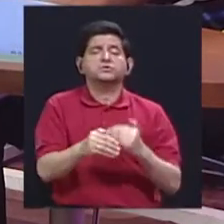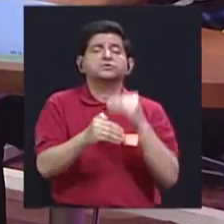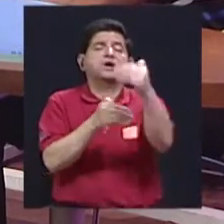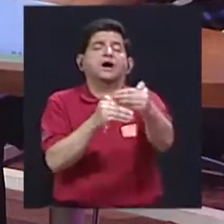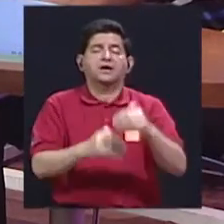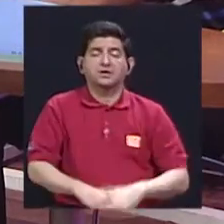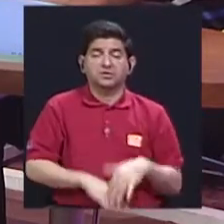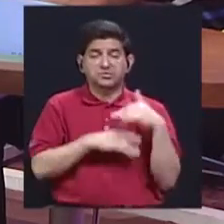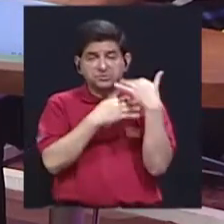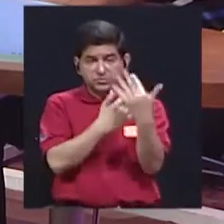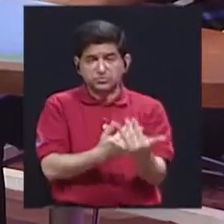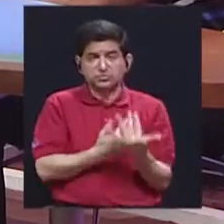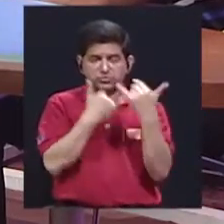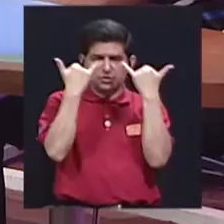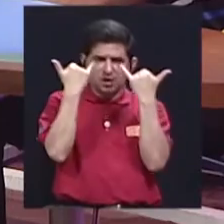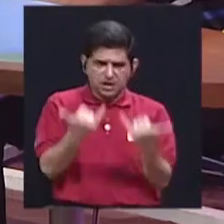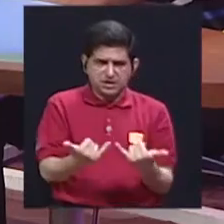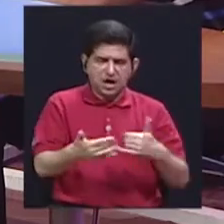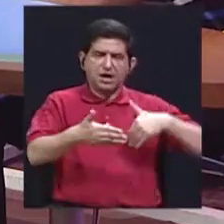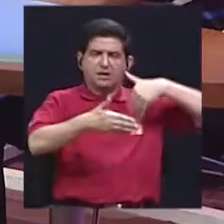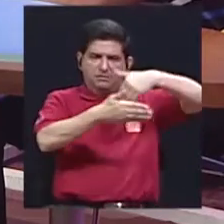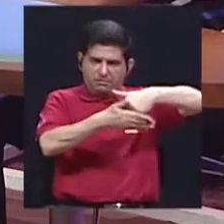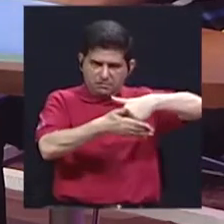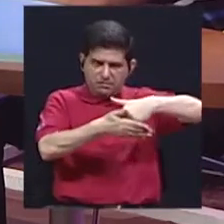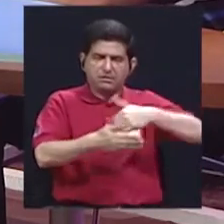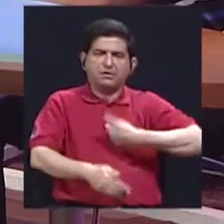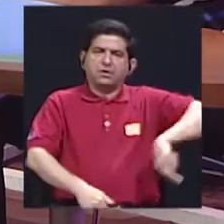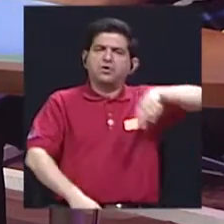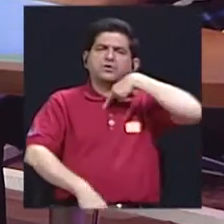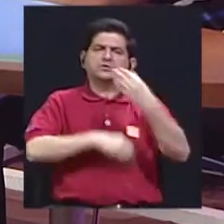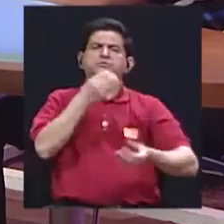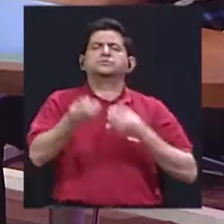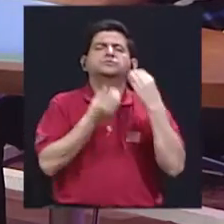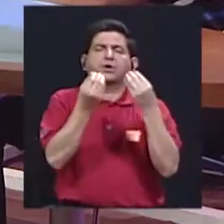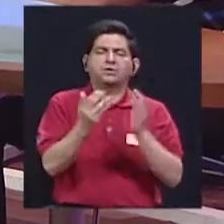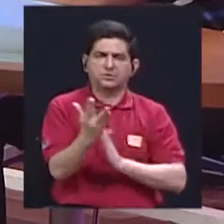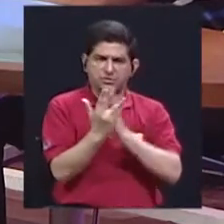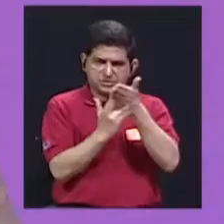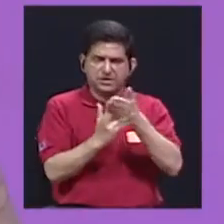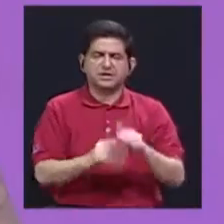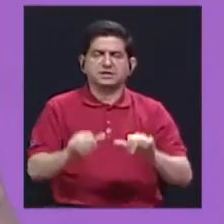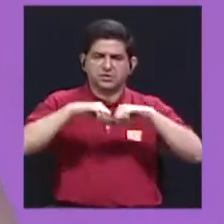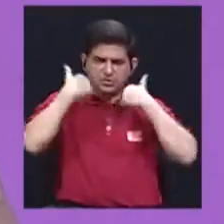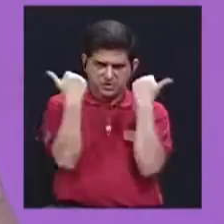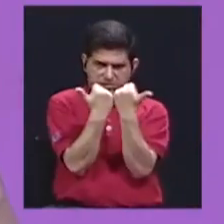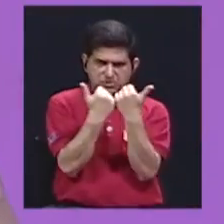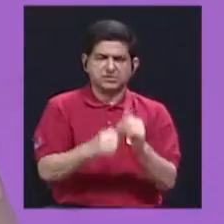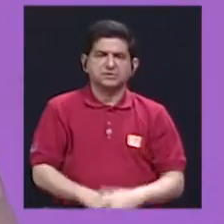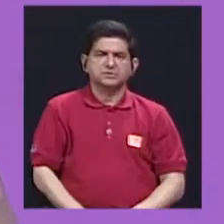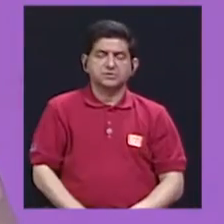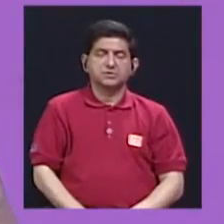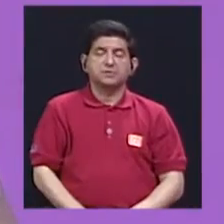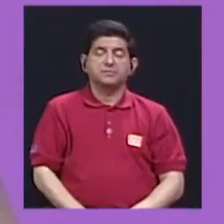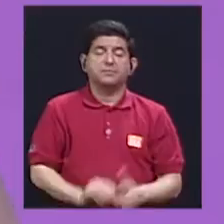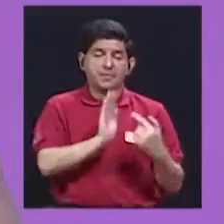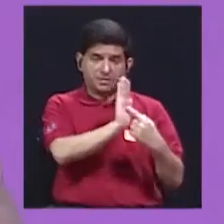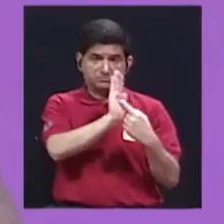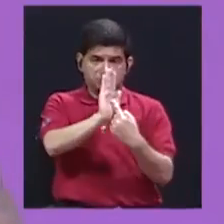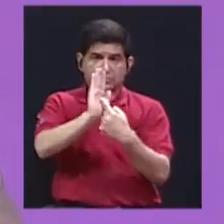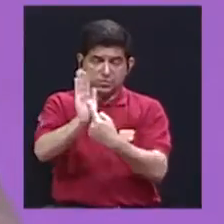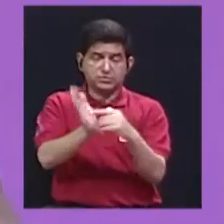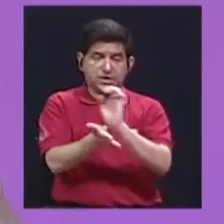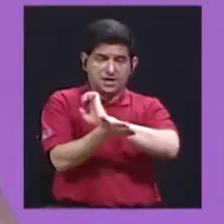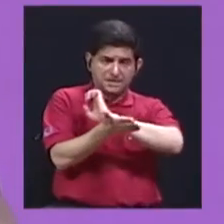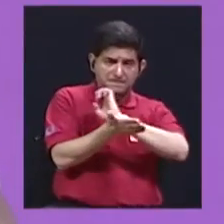hay una demora y ese ya viene siendo el obstáculo nosotros lo que hacemos con mediana sobhi es que para darnos a conocer y